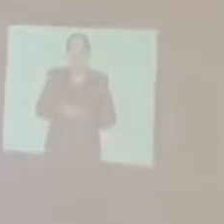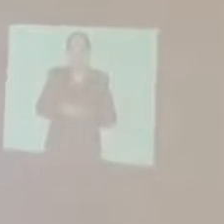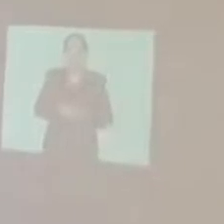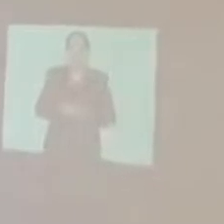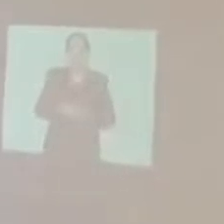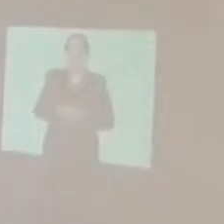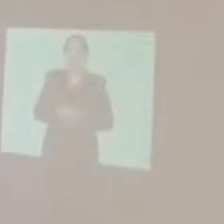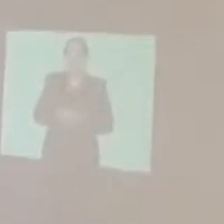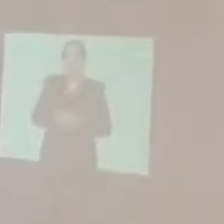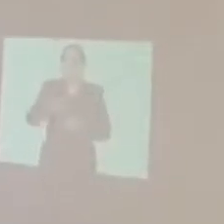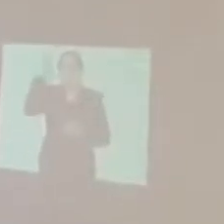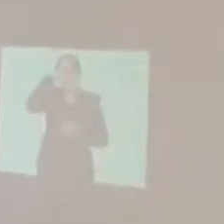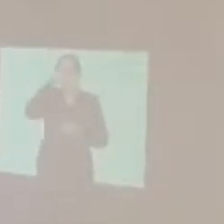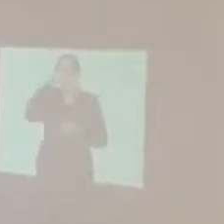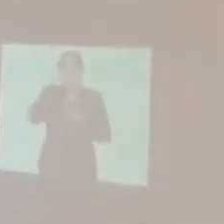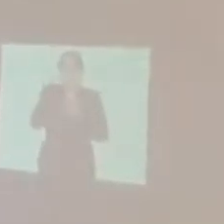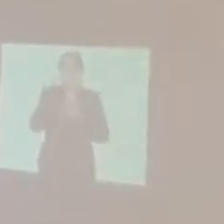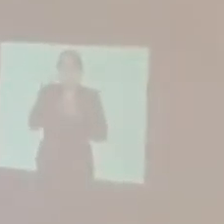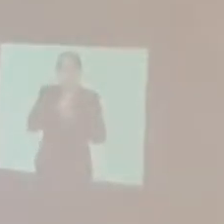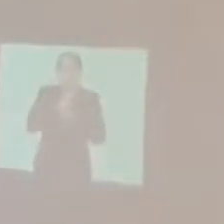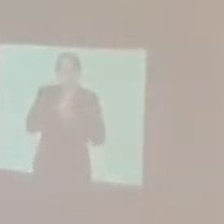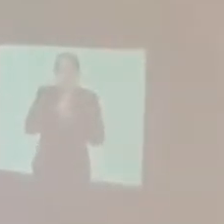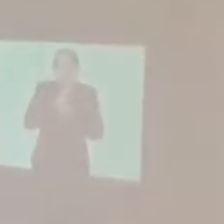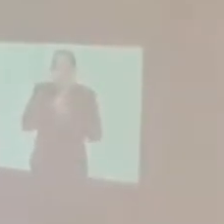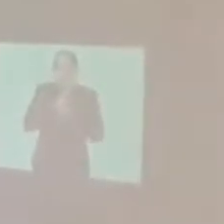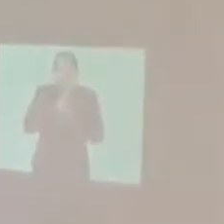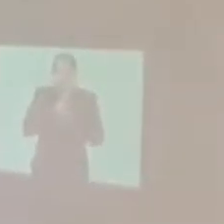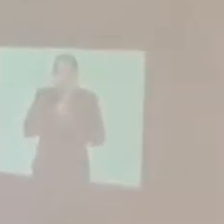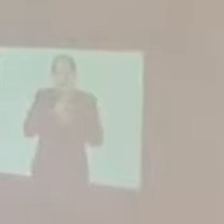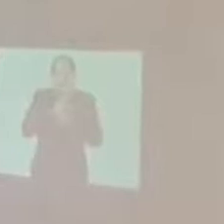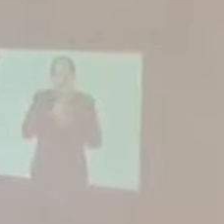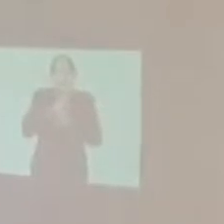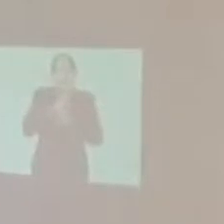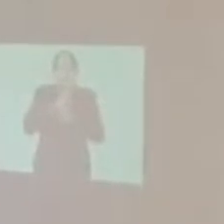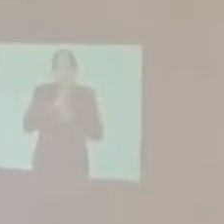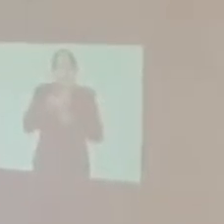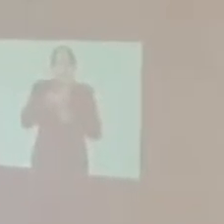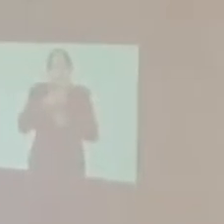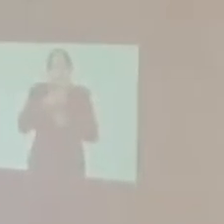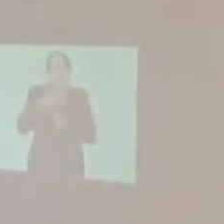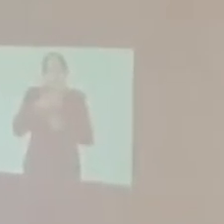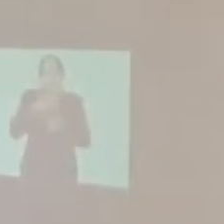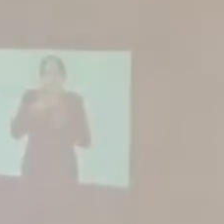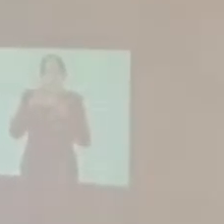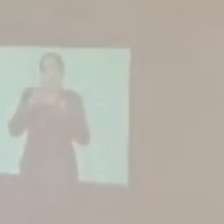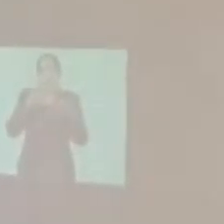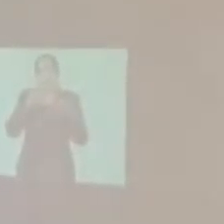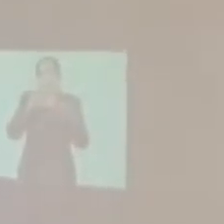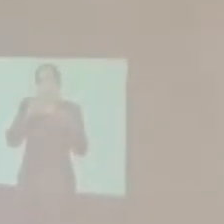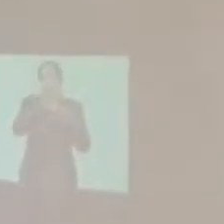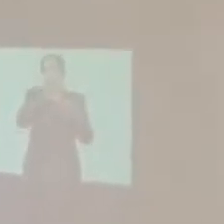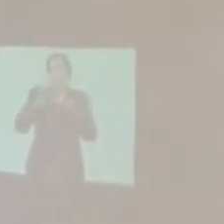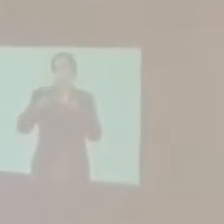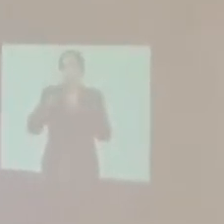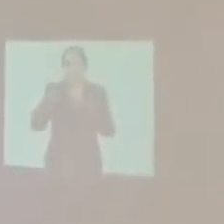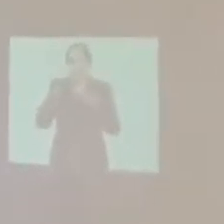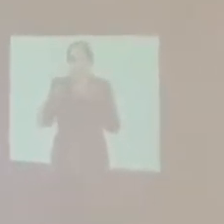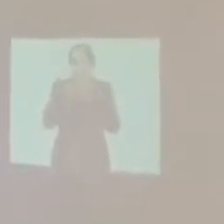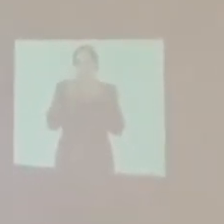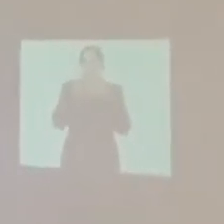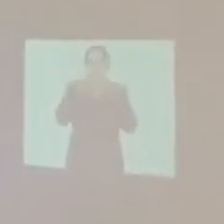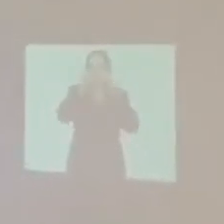Con relación a la cultura, además de toda la cultura comunitaria y pilares, destaco las